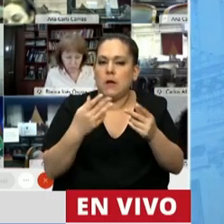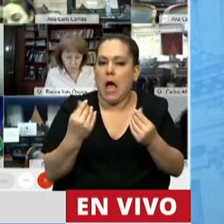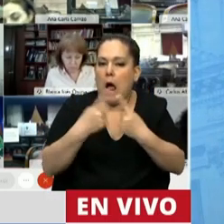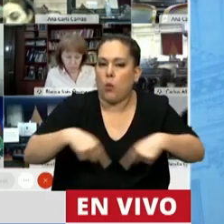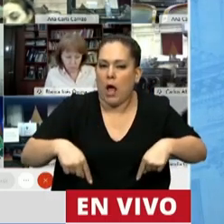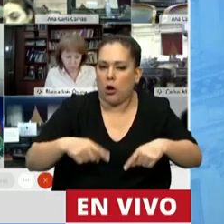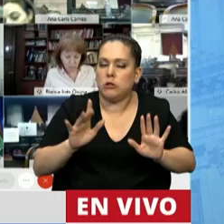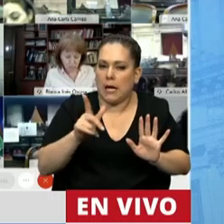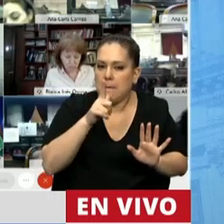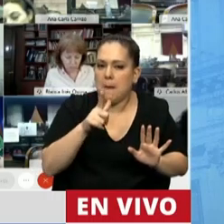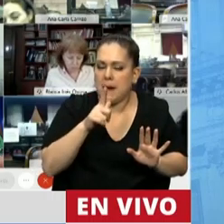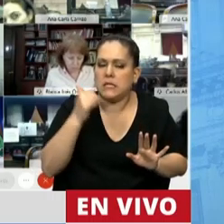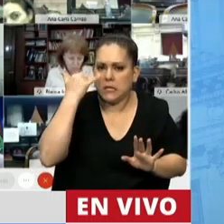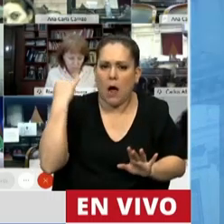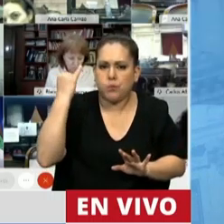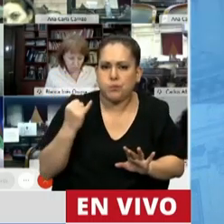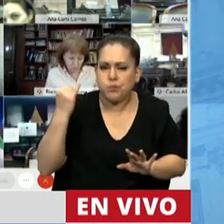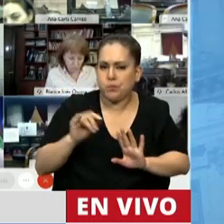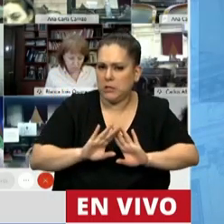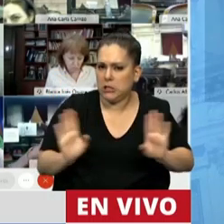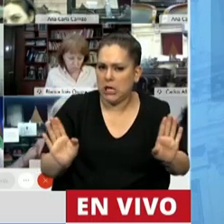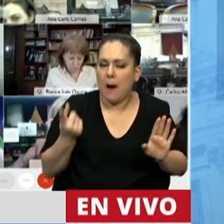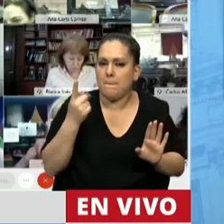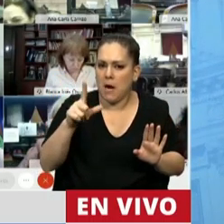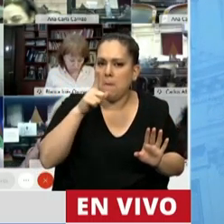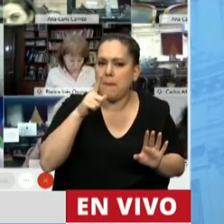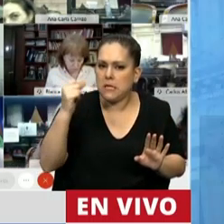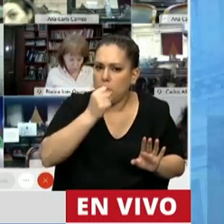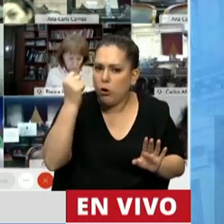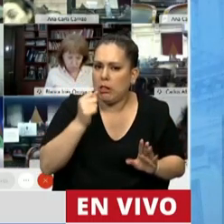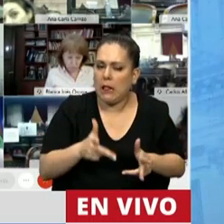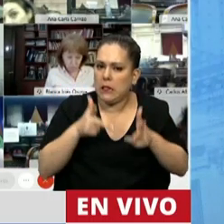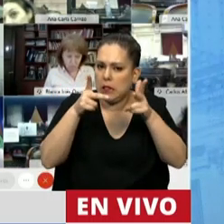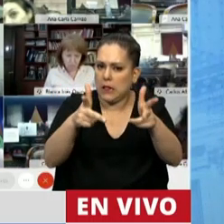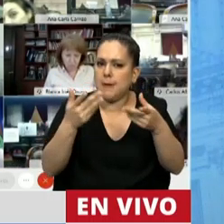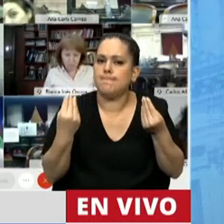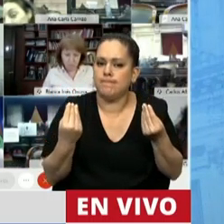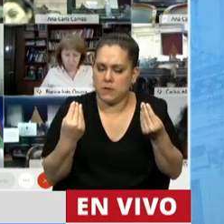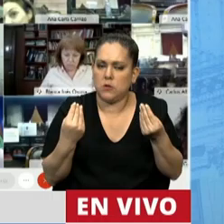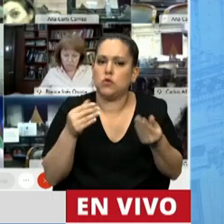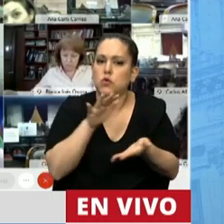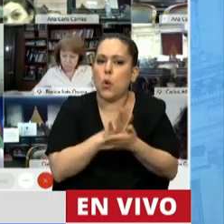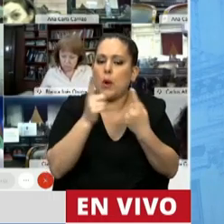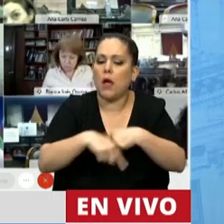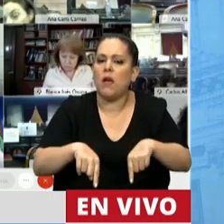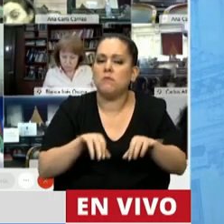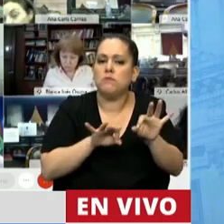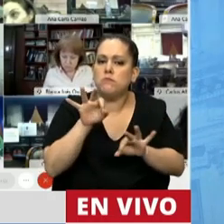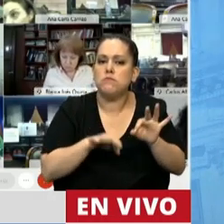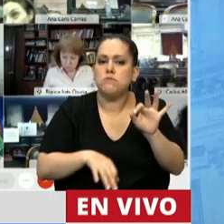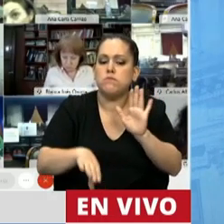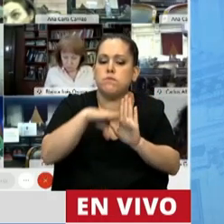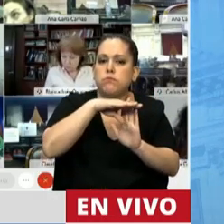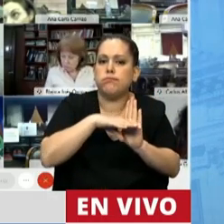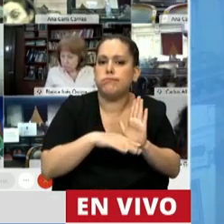de aspectos que me parece que si bien ya se dijeron, pero me parece importante en cuanto a qué es lo que establece el proyecto en cuanto a que es